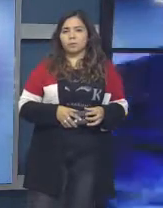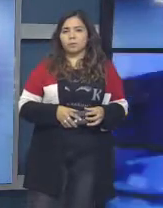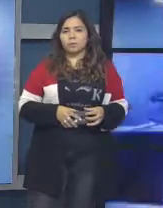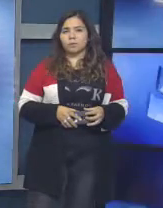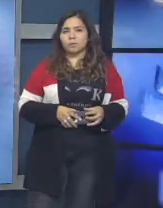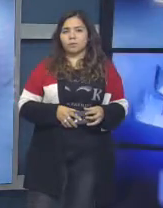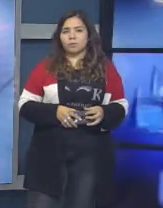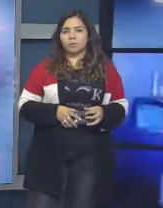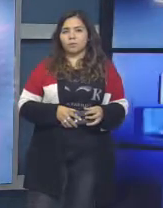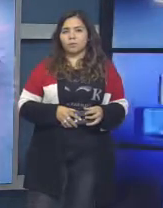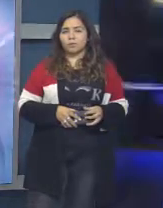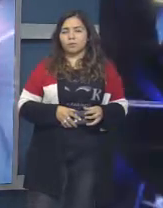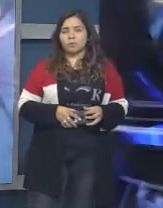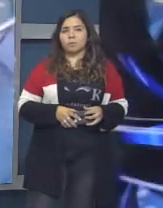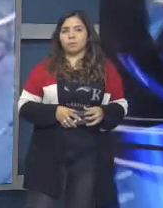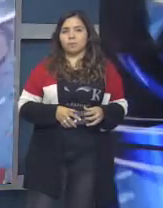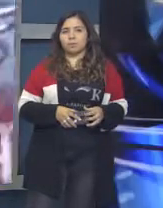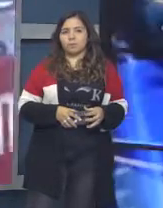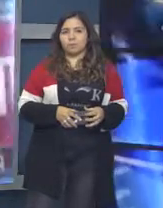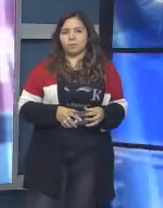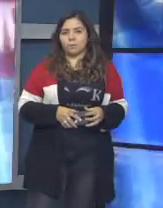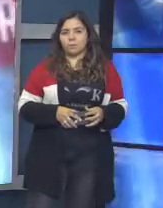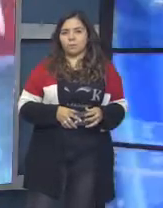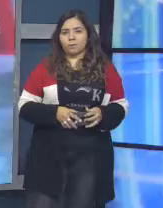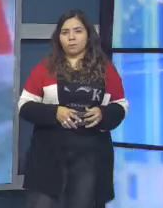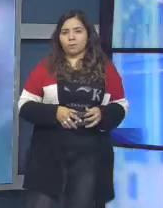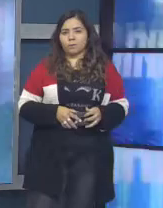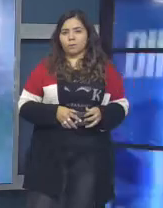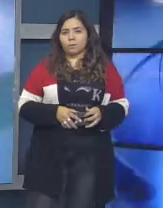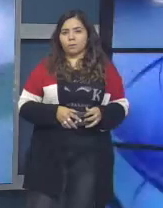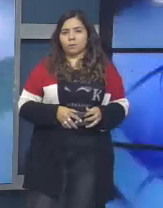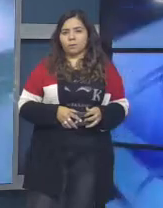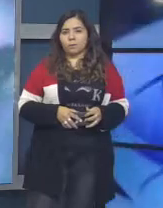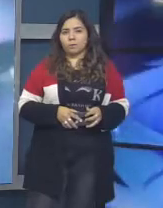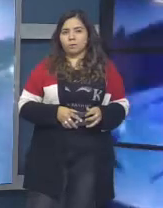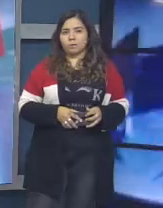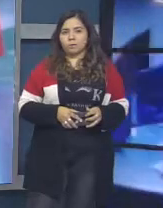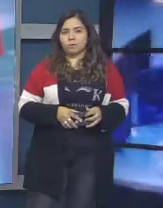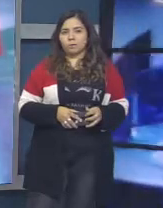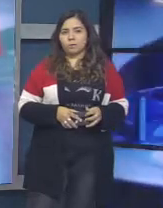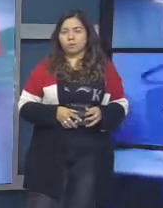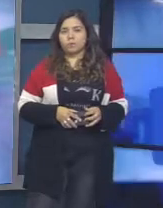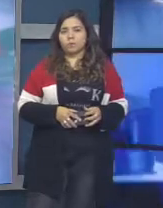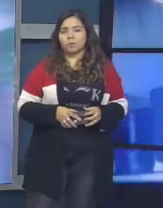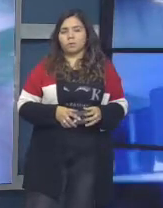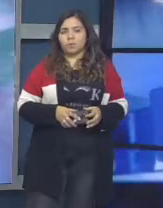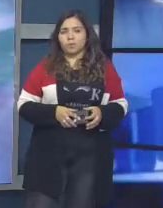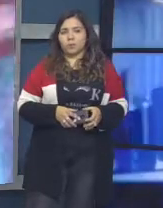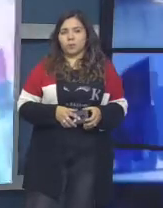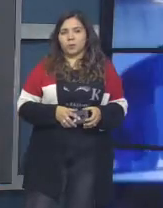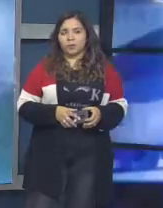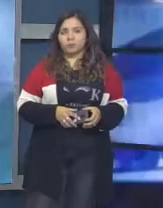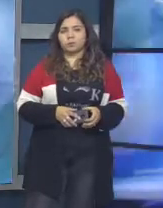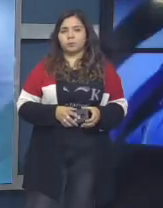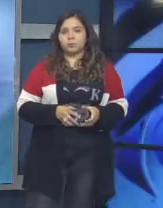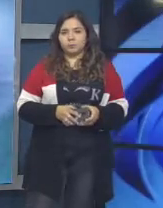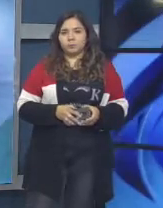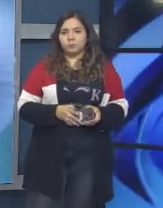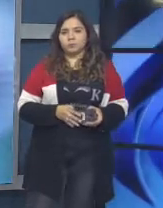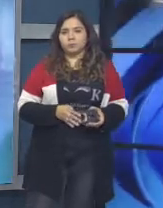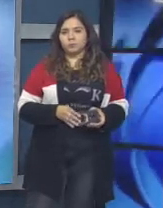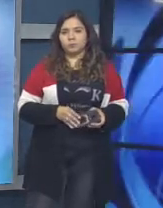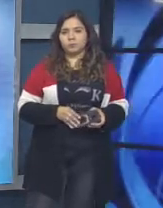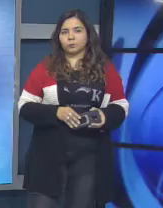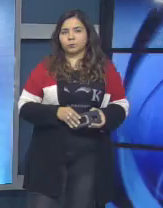algo de información más clara. Uh-huh. Cuando sepamos un poquito más de los protocolos para el turismo nacional, uh-huh,